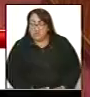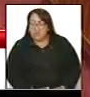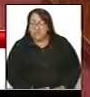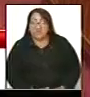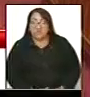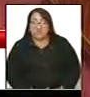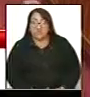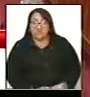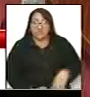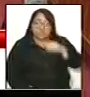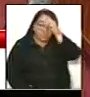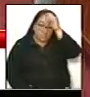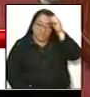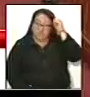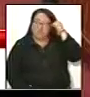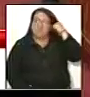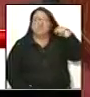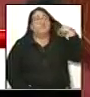Sí, mucho.